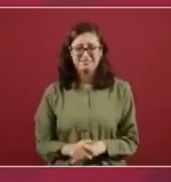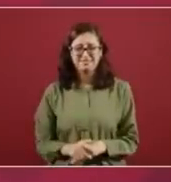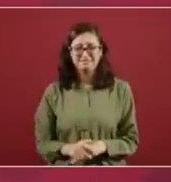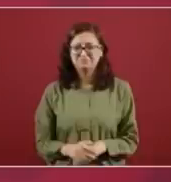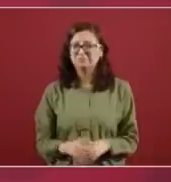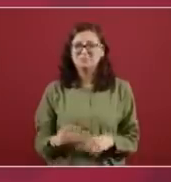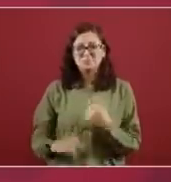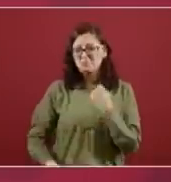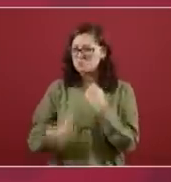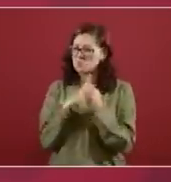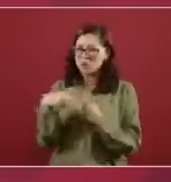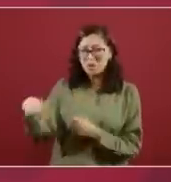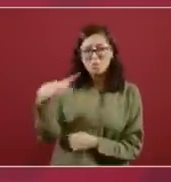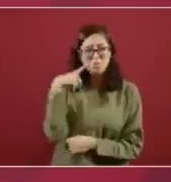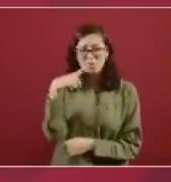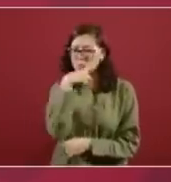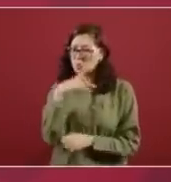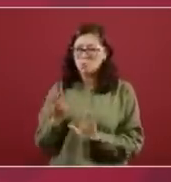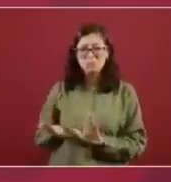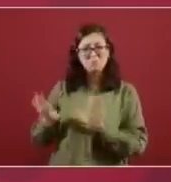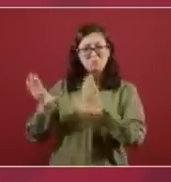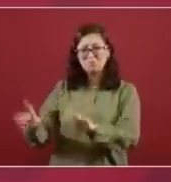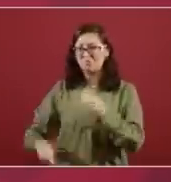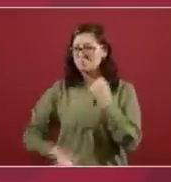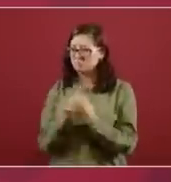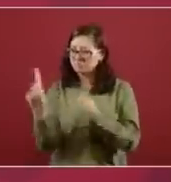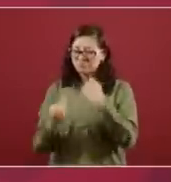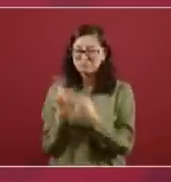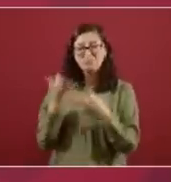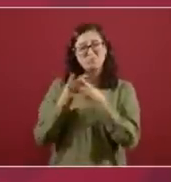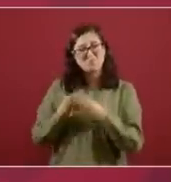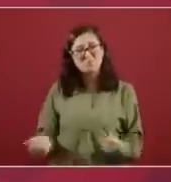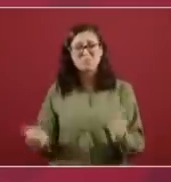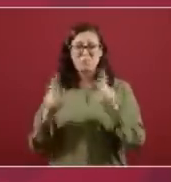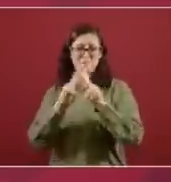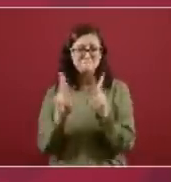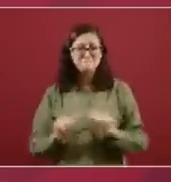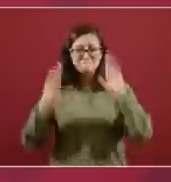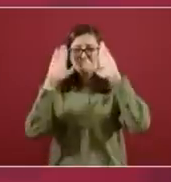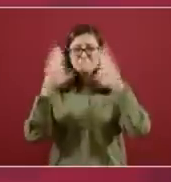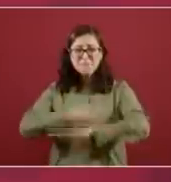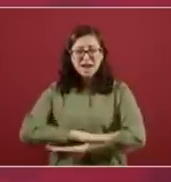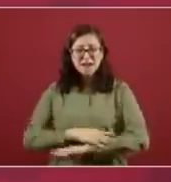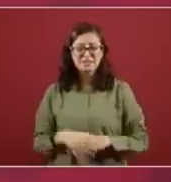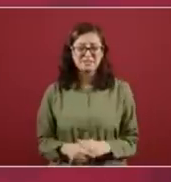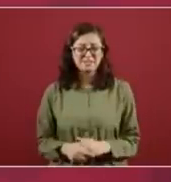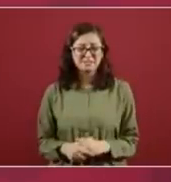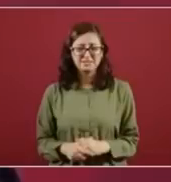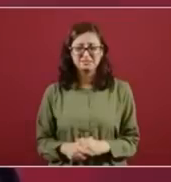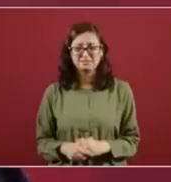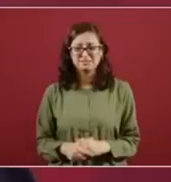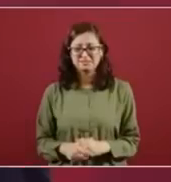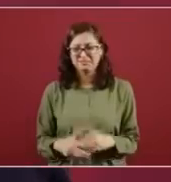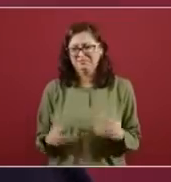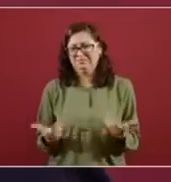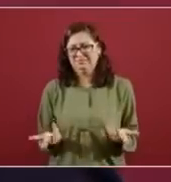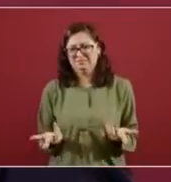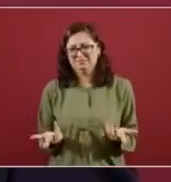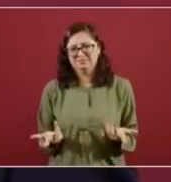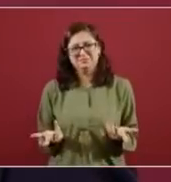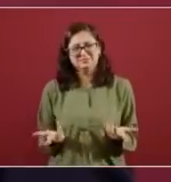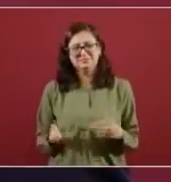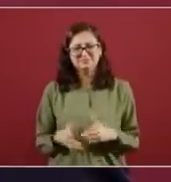autodeterminación de los pueblos solución pacífica de las controversias entonces